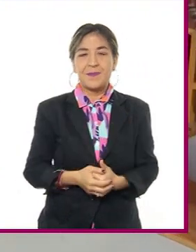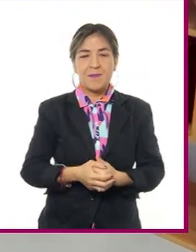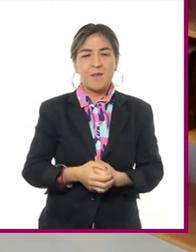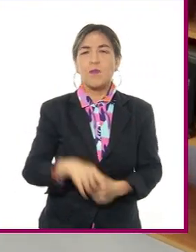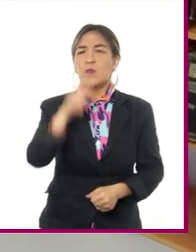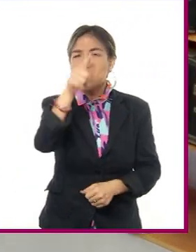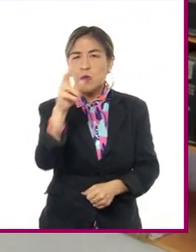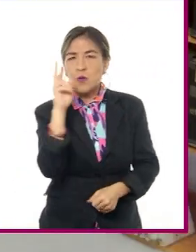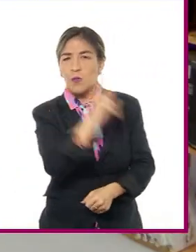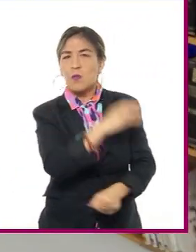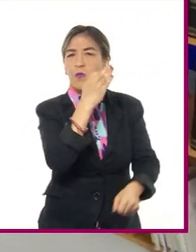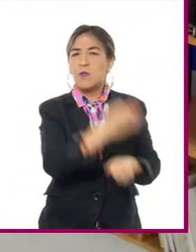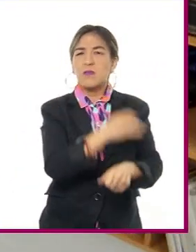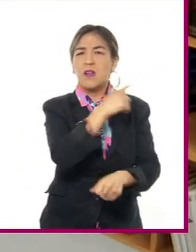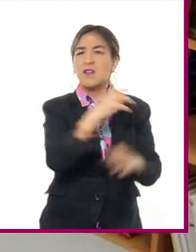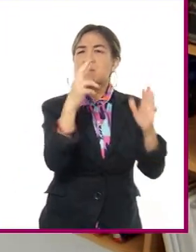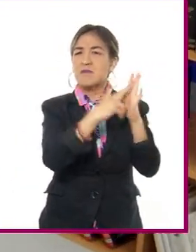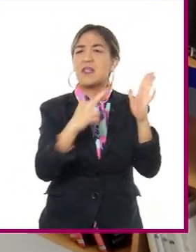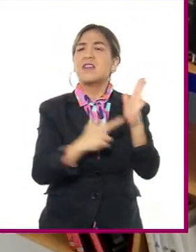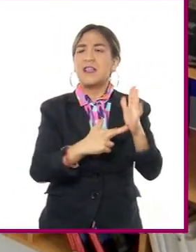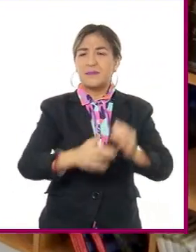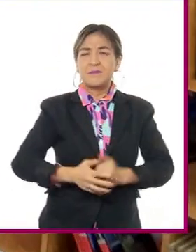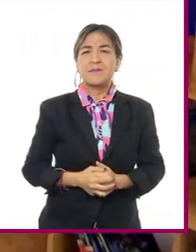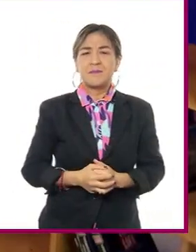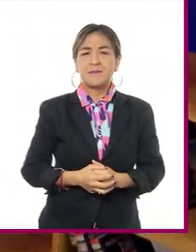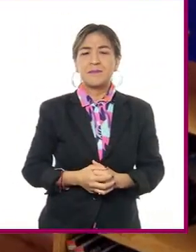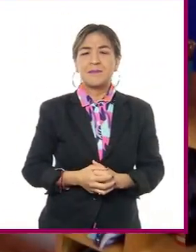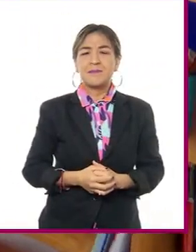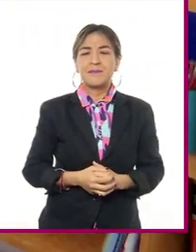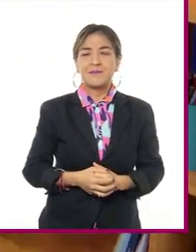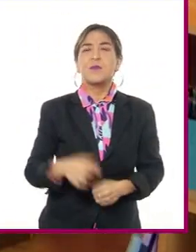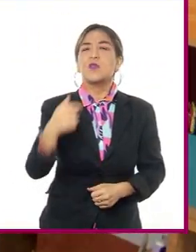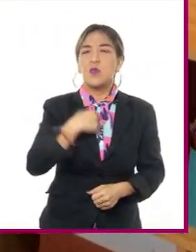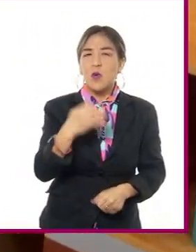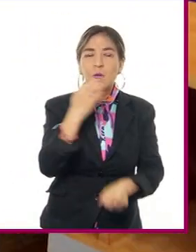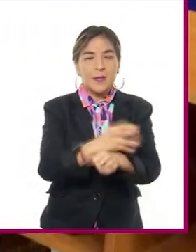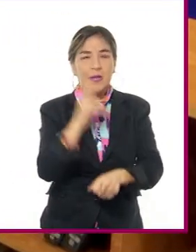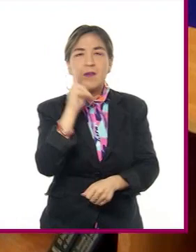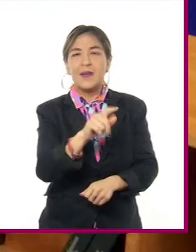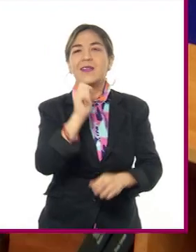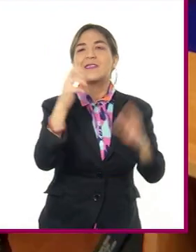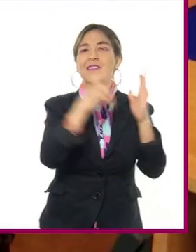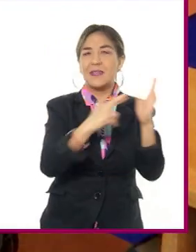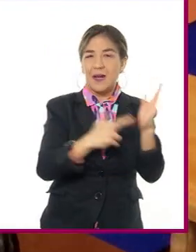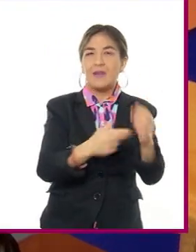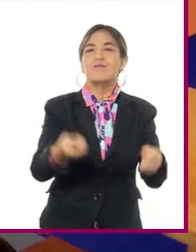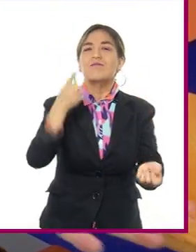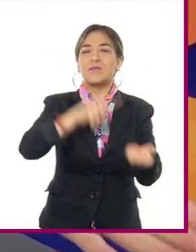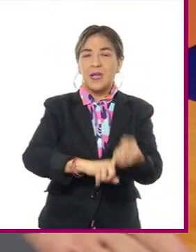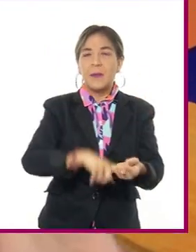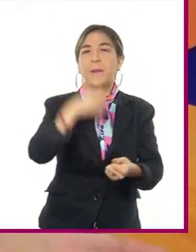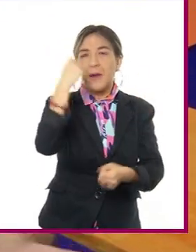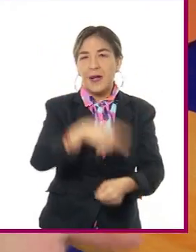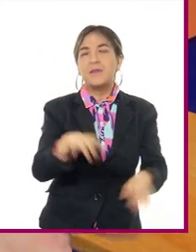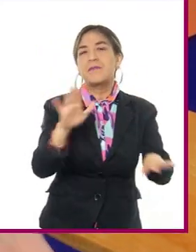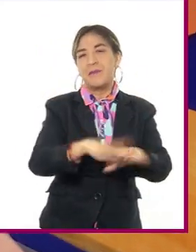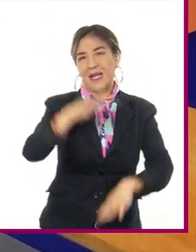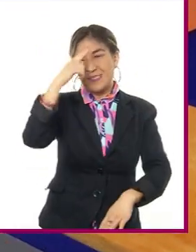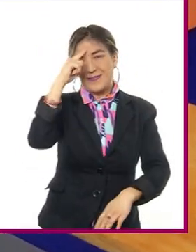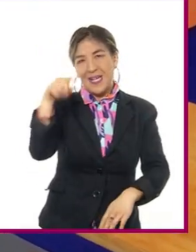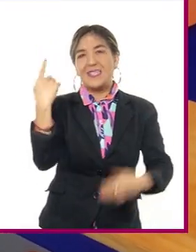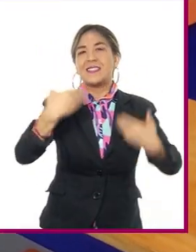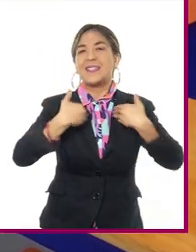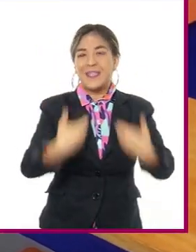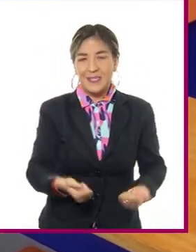¿Qué observaste en este reglamento? Bueno, pude observar que las reglas están adaptadas para que sean más fáciles de